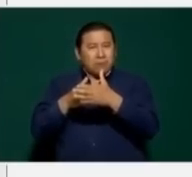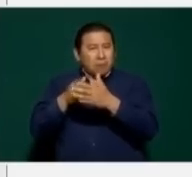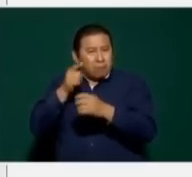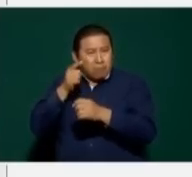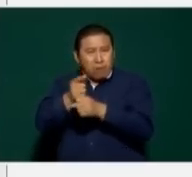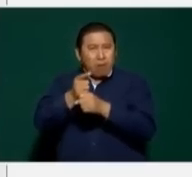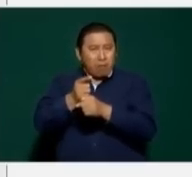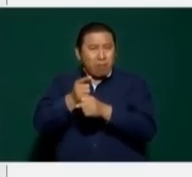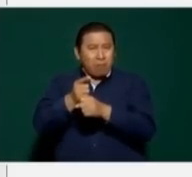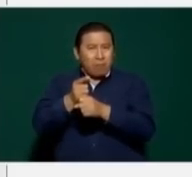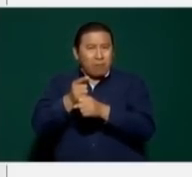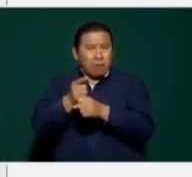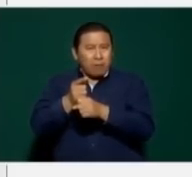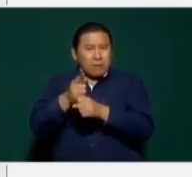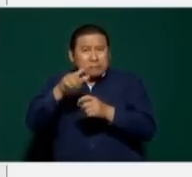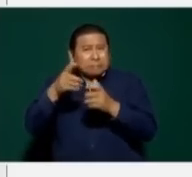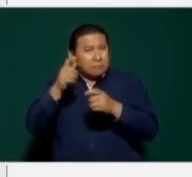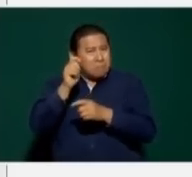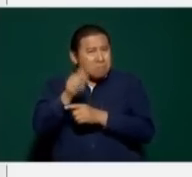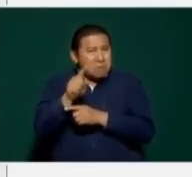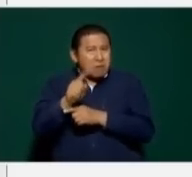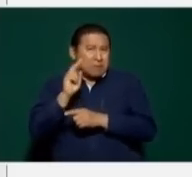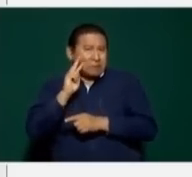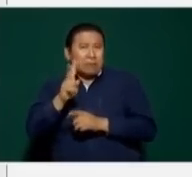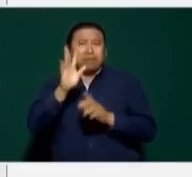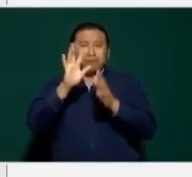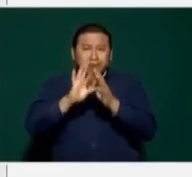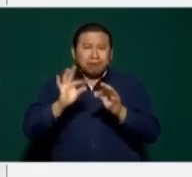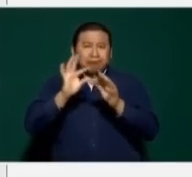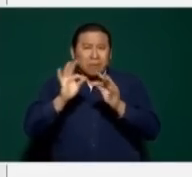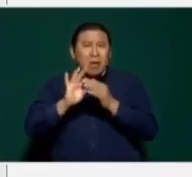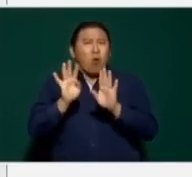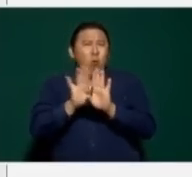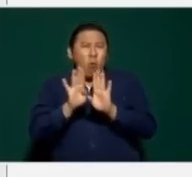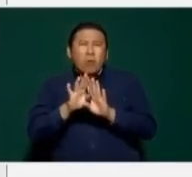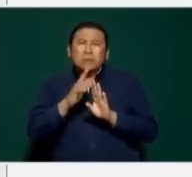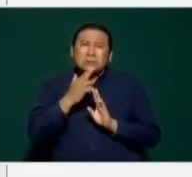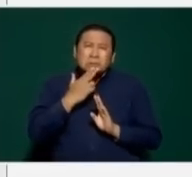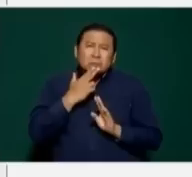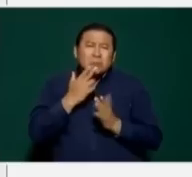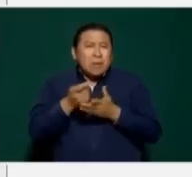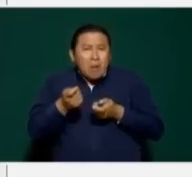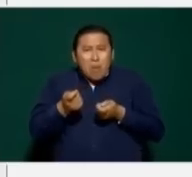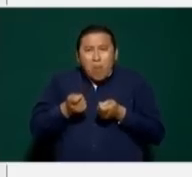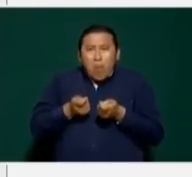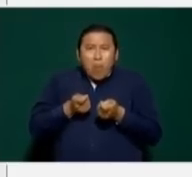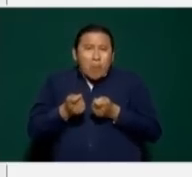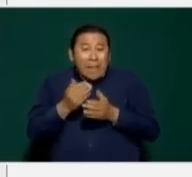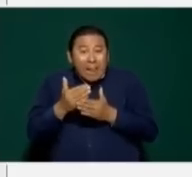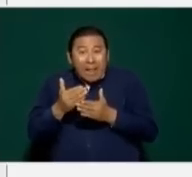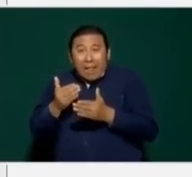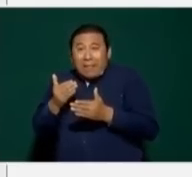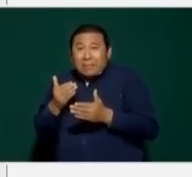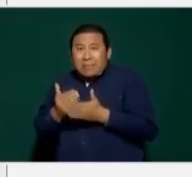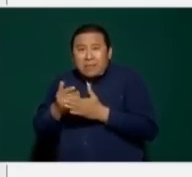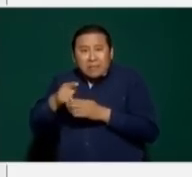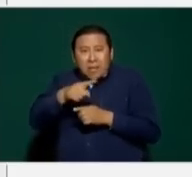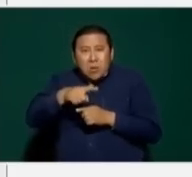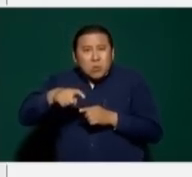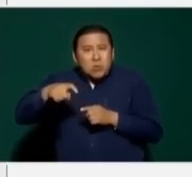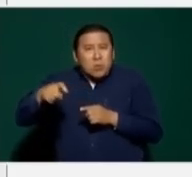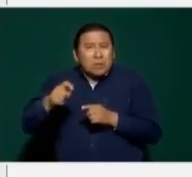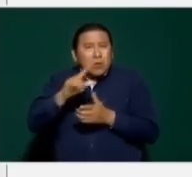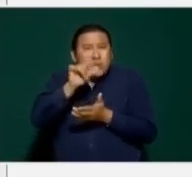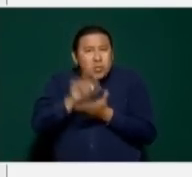encontró este dispositivo que ya hemos platicado cómo funciona para controlar a distancia y rasurar